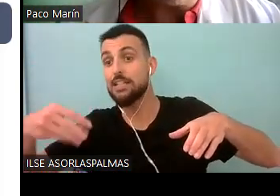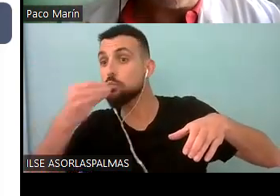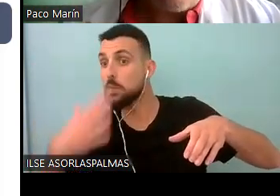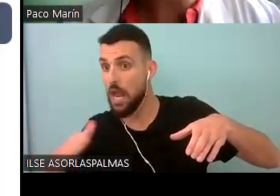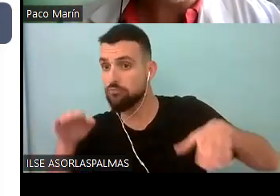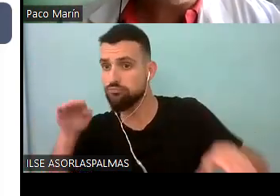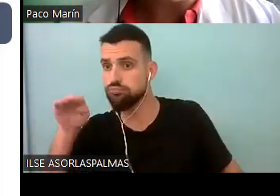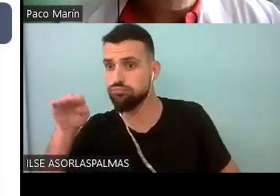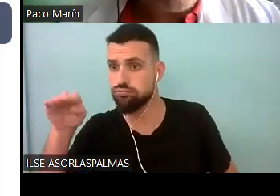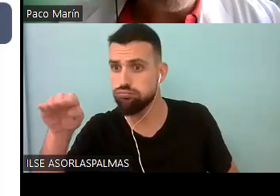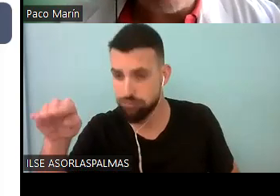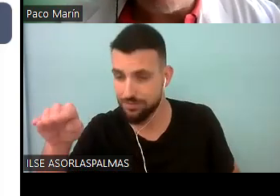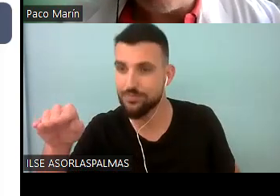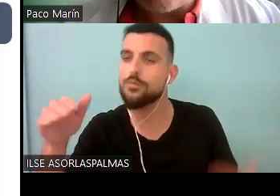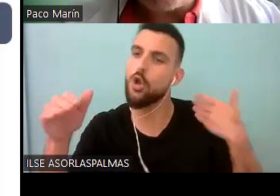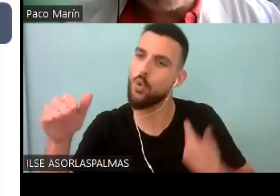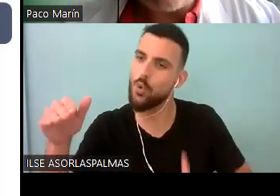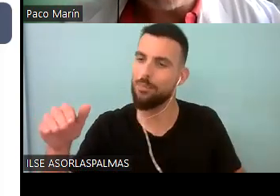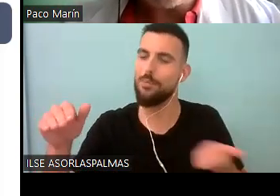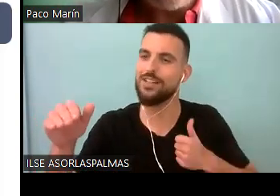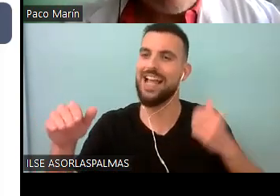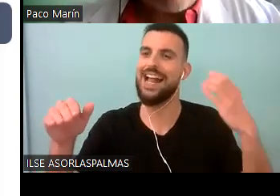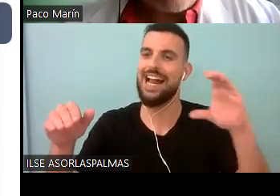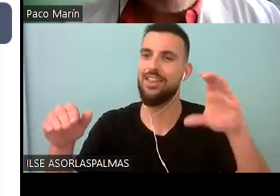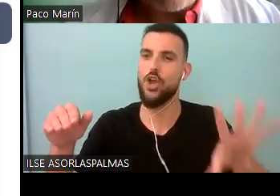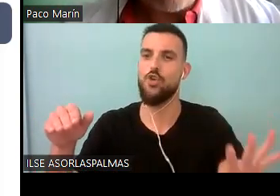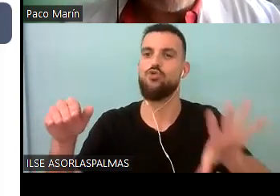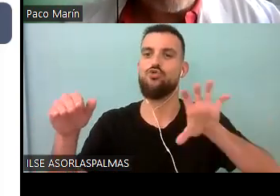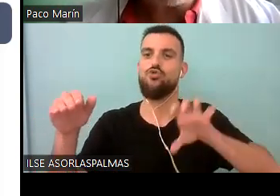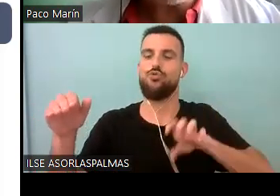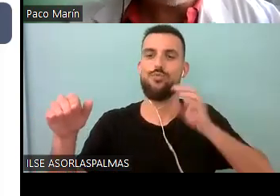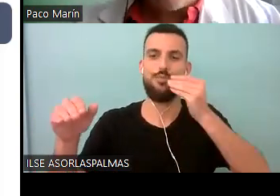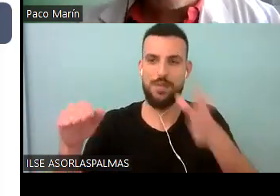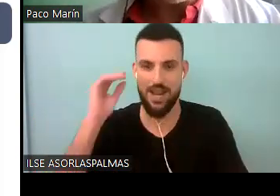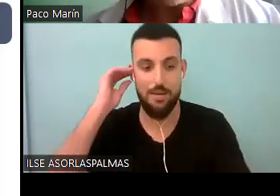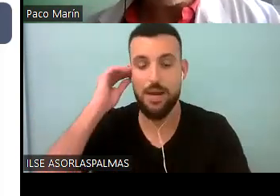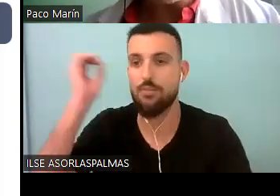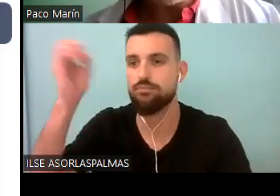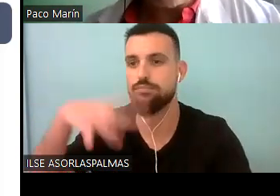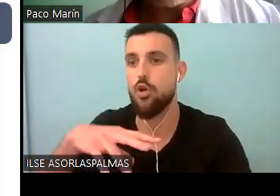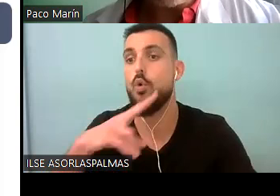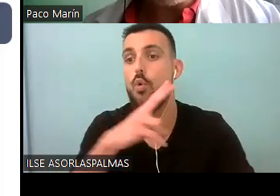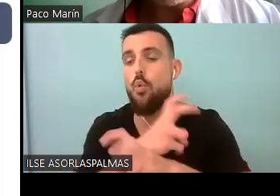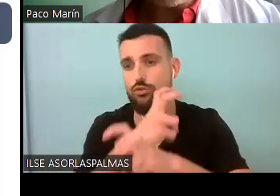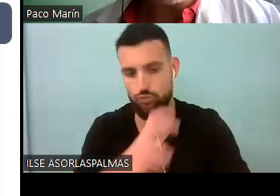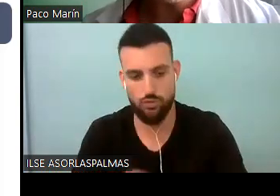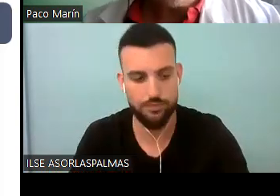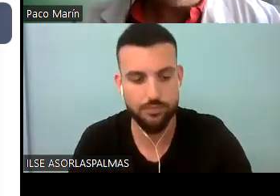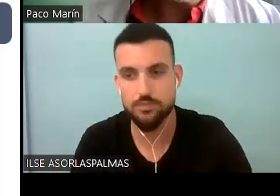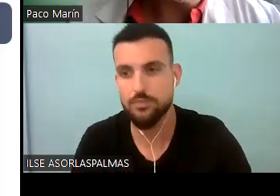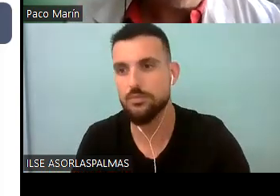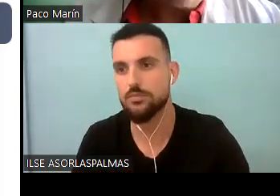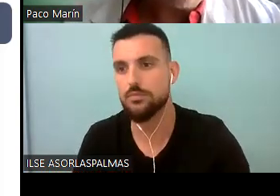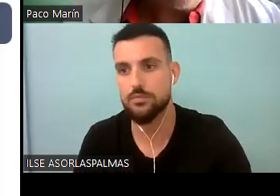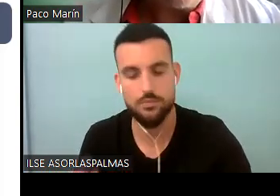puede utilizar el calcio para lo que realmente ha de utilizarlo, que es para depositarlo en los huesos. Si hay carencia de otros minerales,